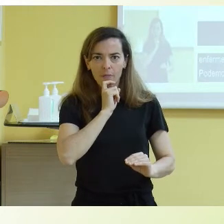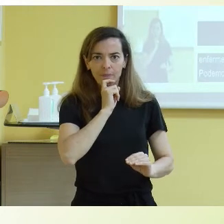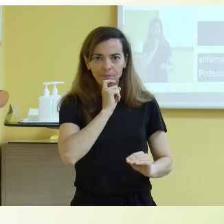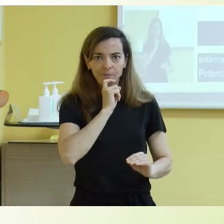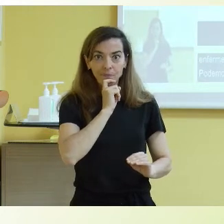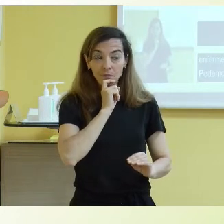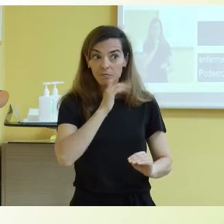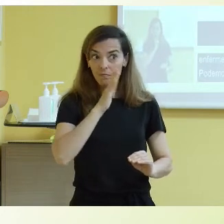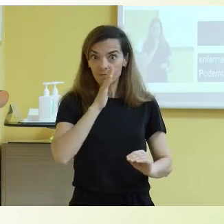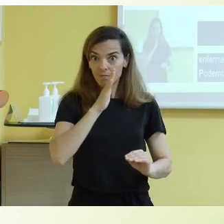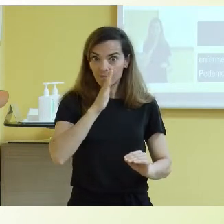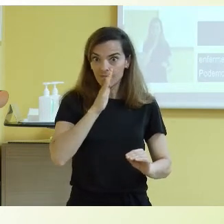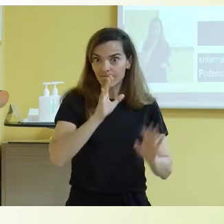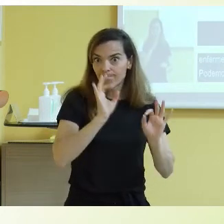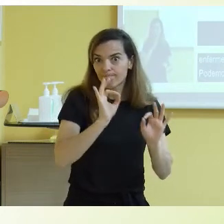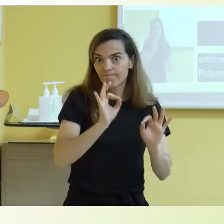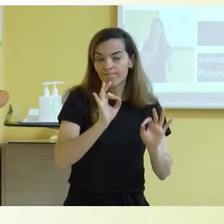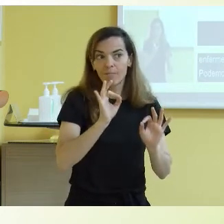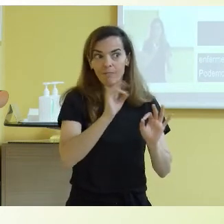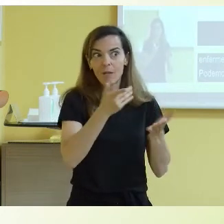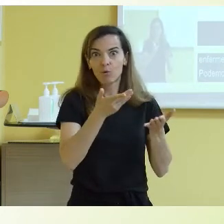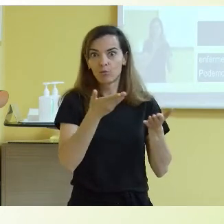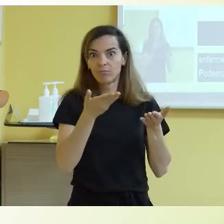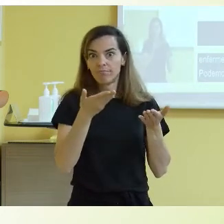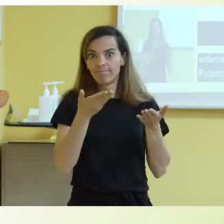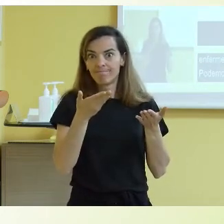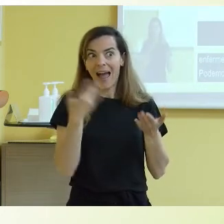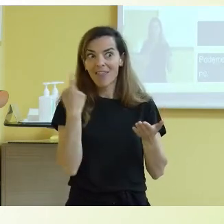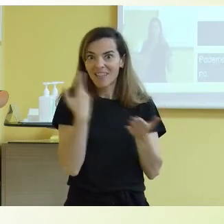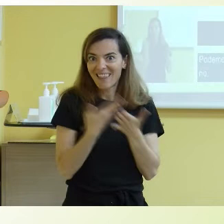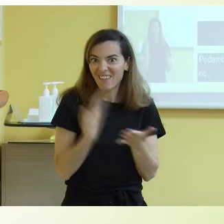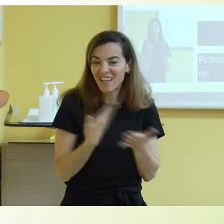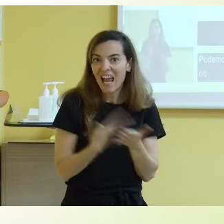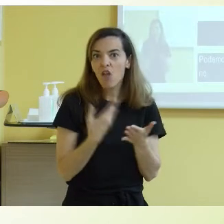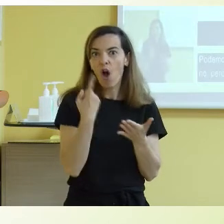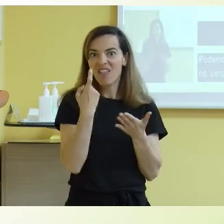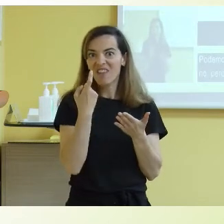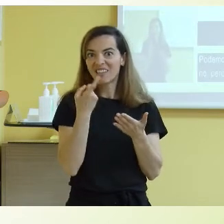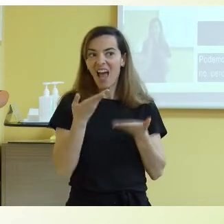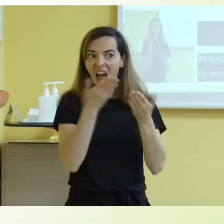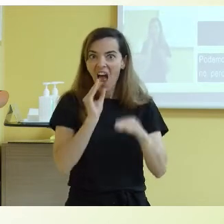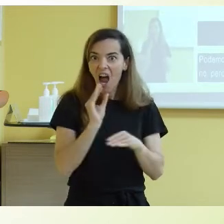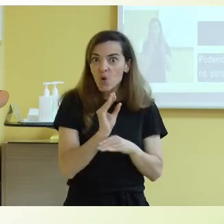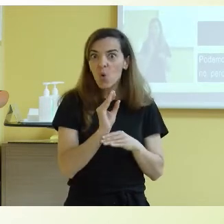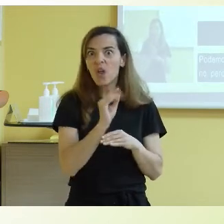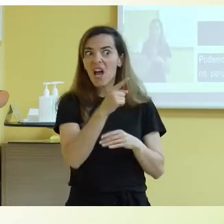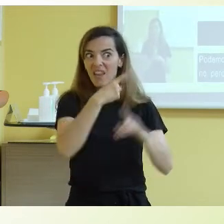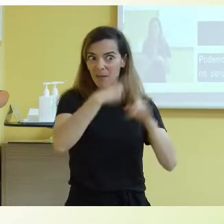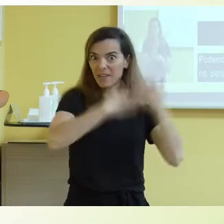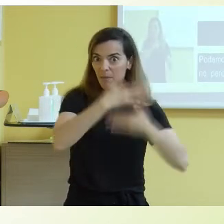tiene una reglamentación y que tiene una serie de ayudas detrás y que necesita un certificado, digamos, de que esa persona tiene un nivel de